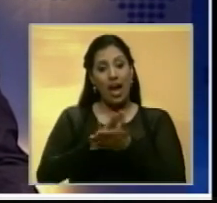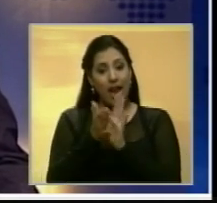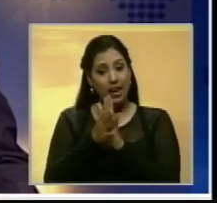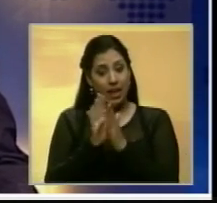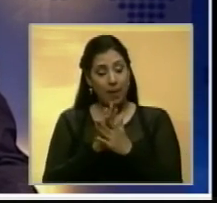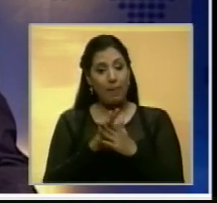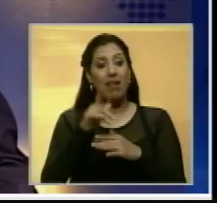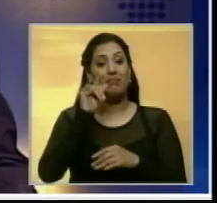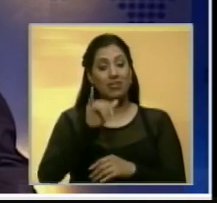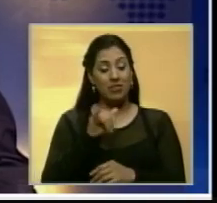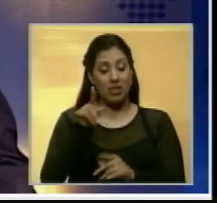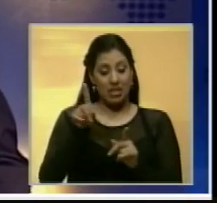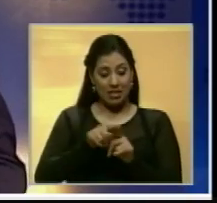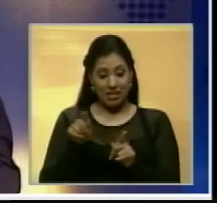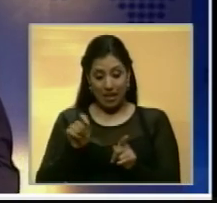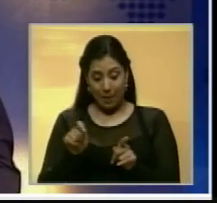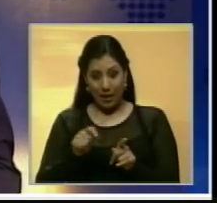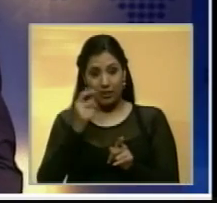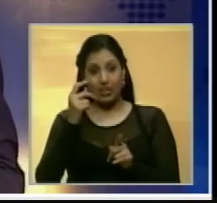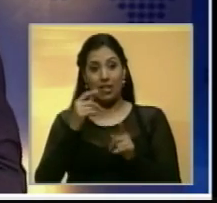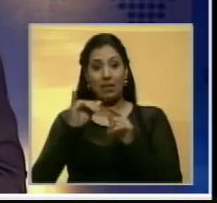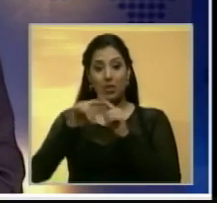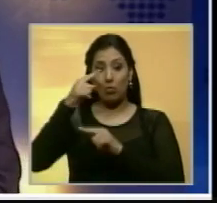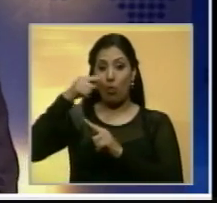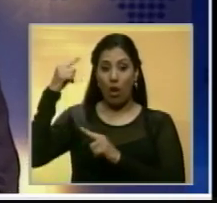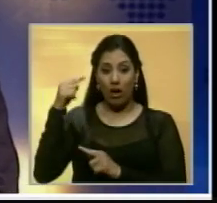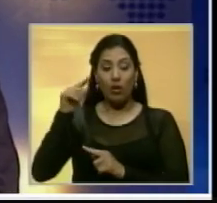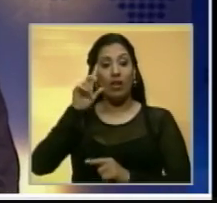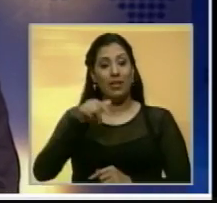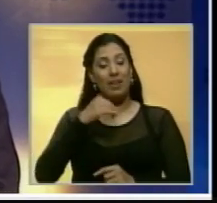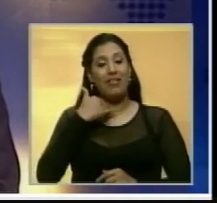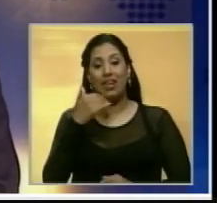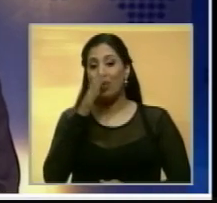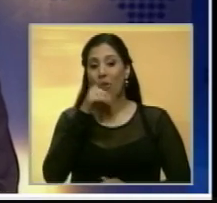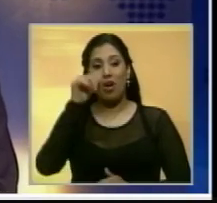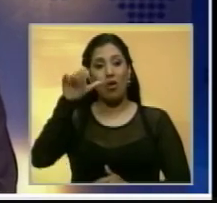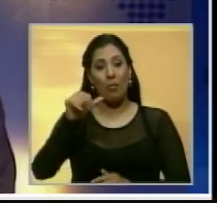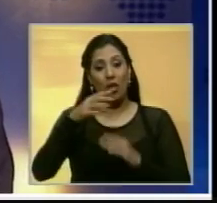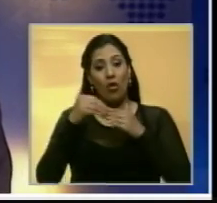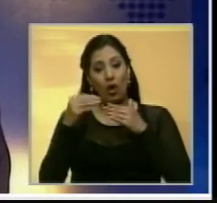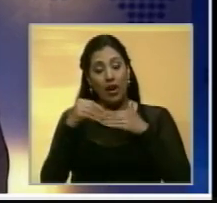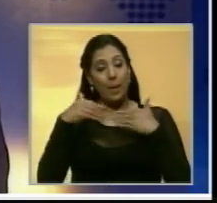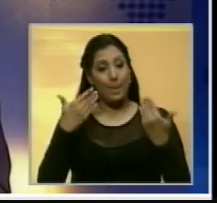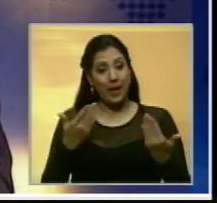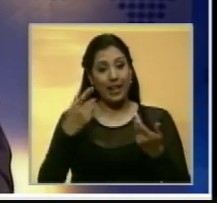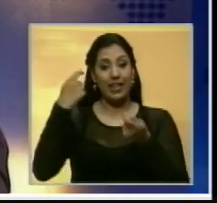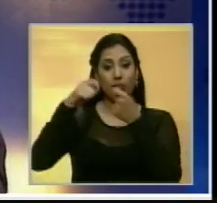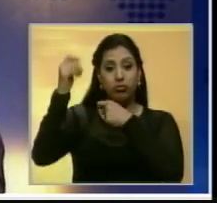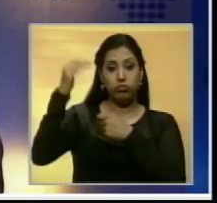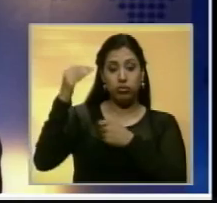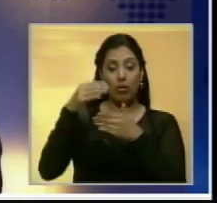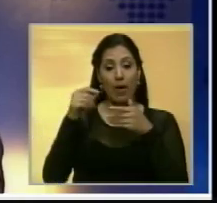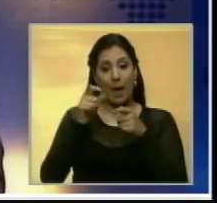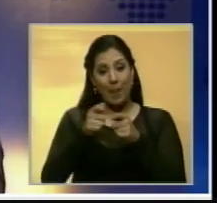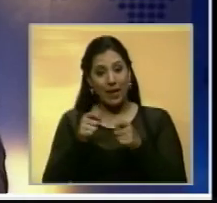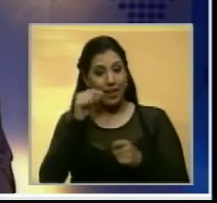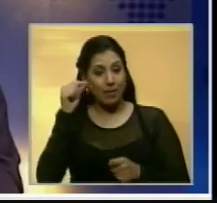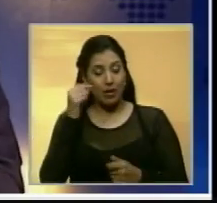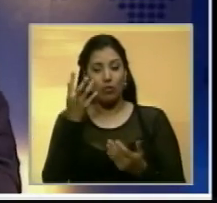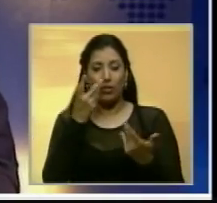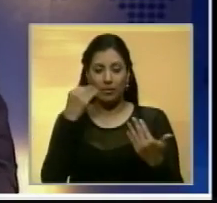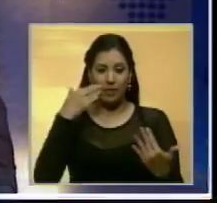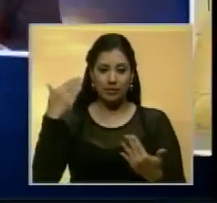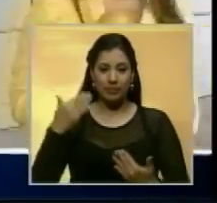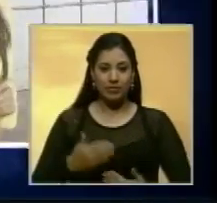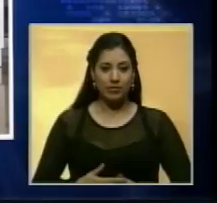precocida que en el mismo bimestre del año pasado. Esto debido a la falta de acceso a divisas para importación. Diana Martínez nos amplía la